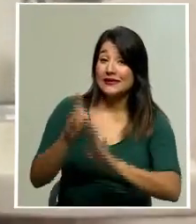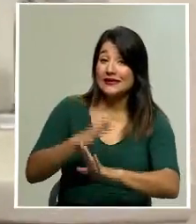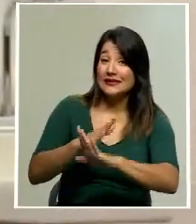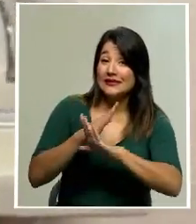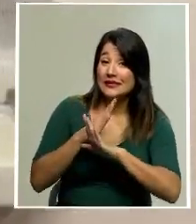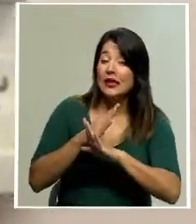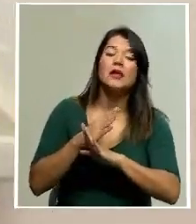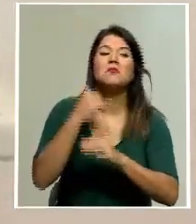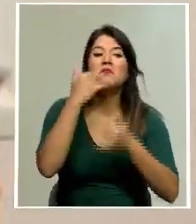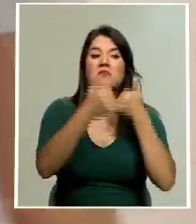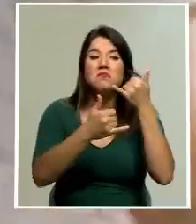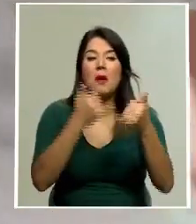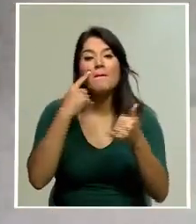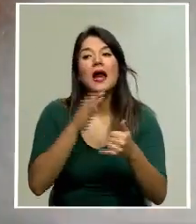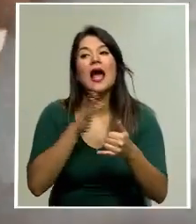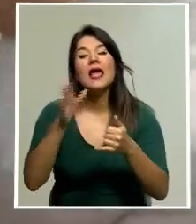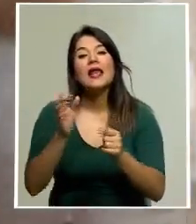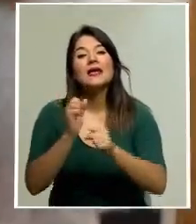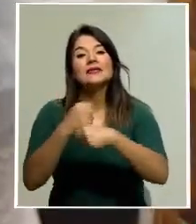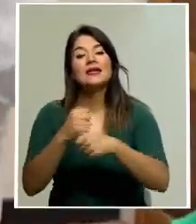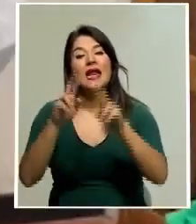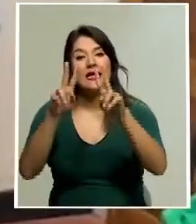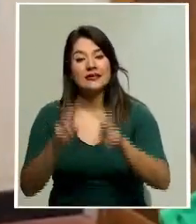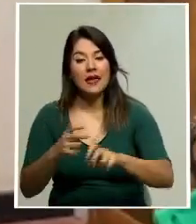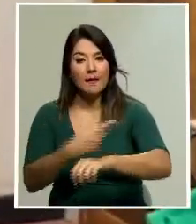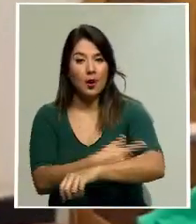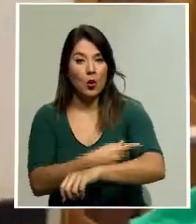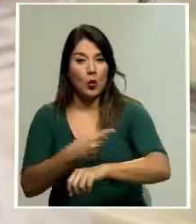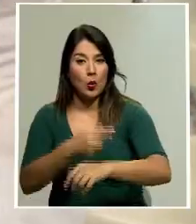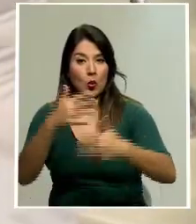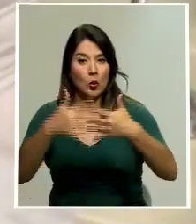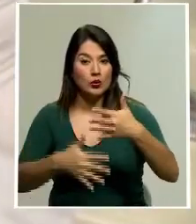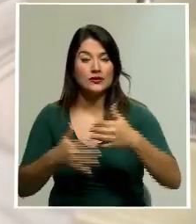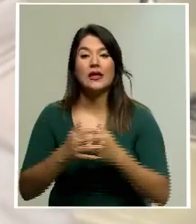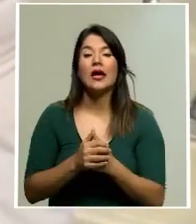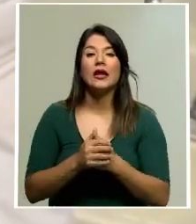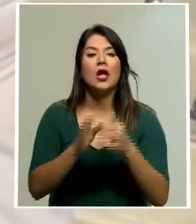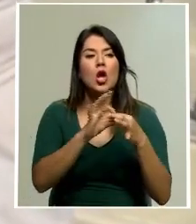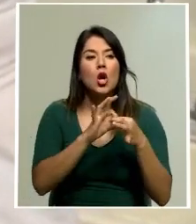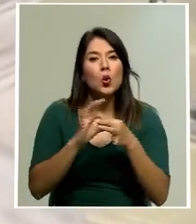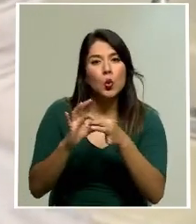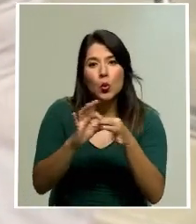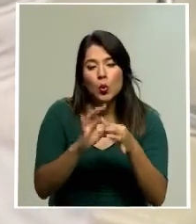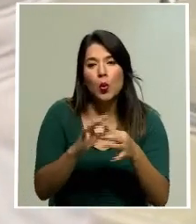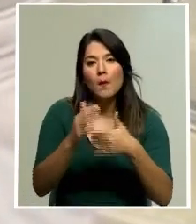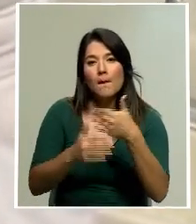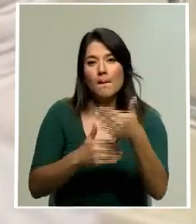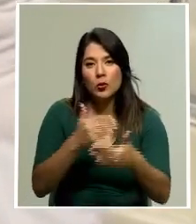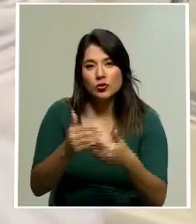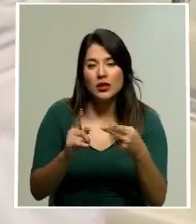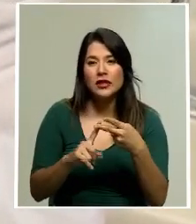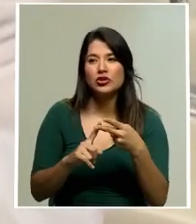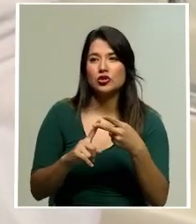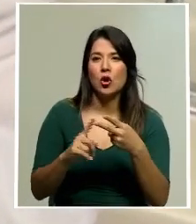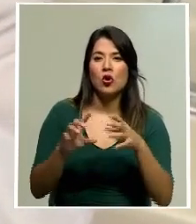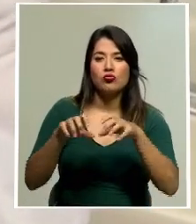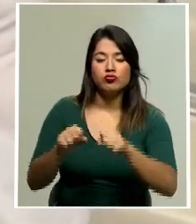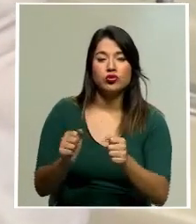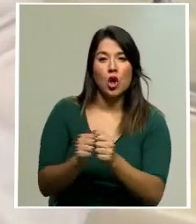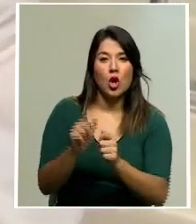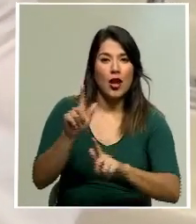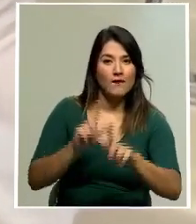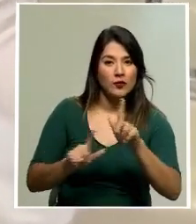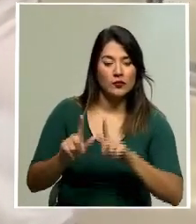sangre. Así, los próximos días se harán coordinaciones de logística, provisión de insumos para los laboratorios y la programación de citas.